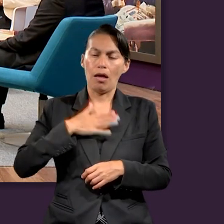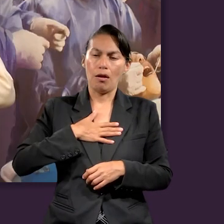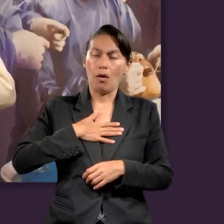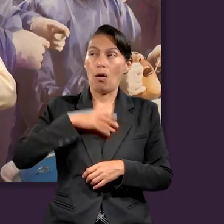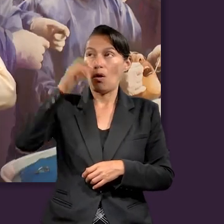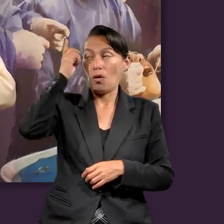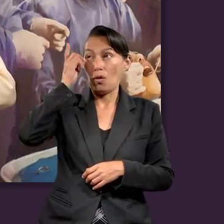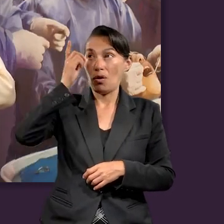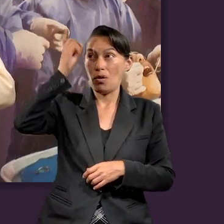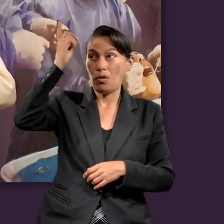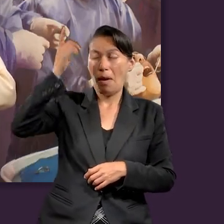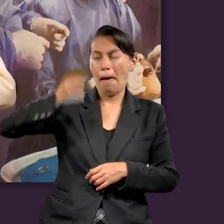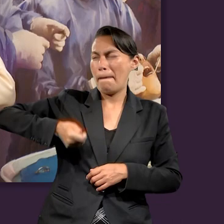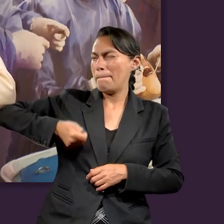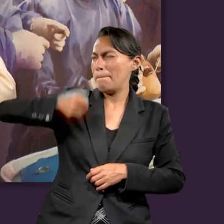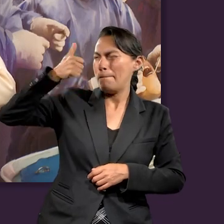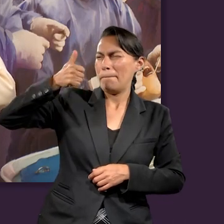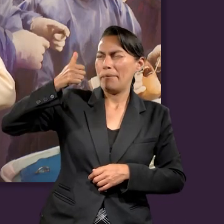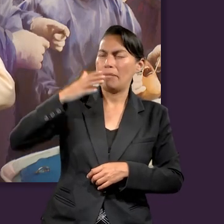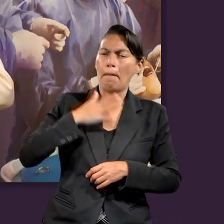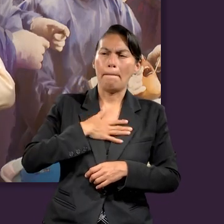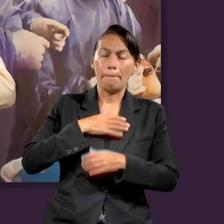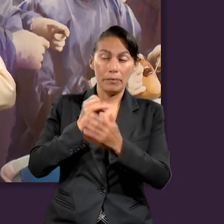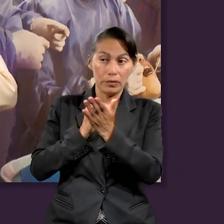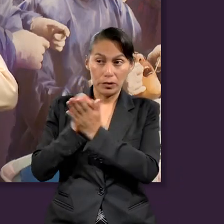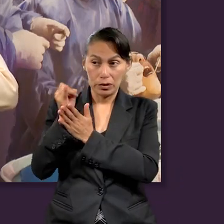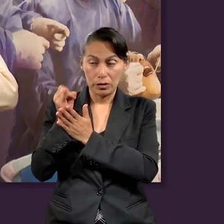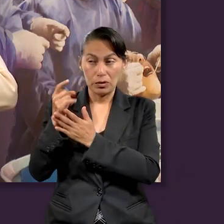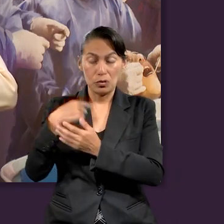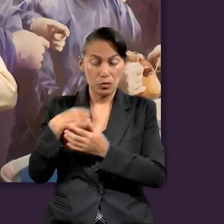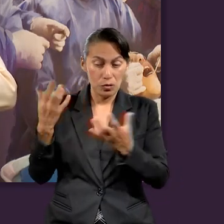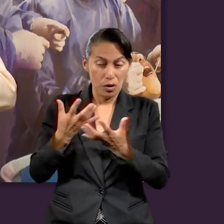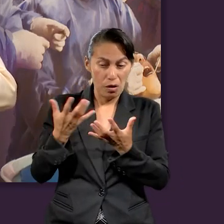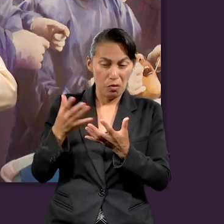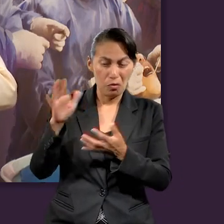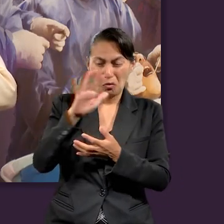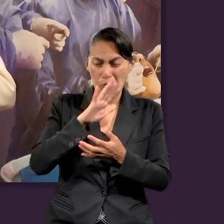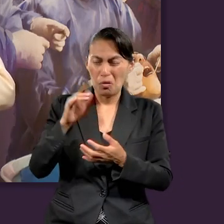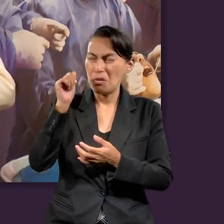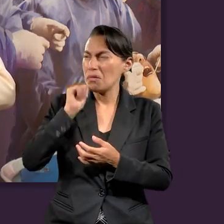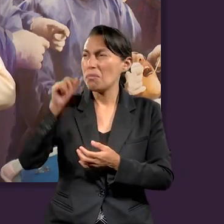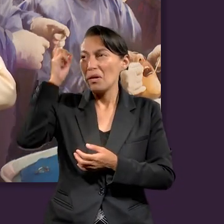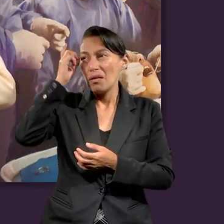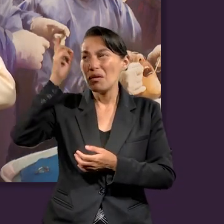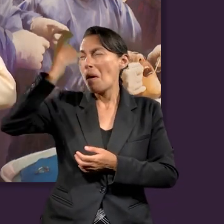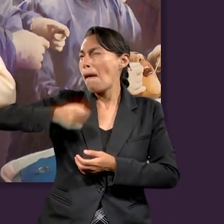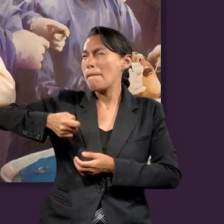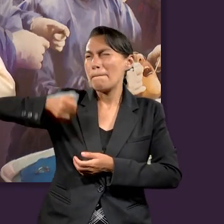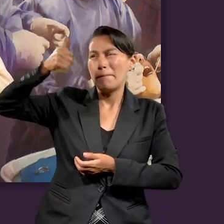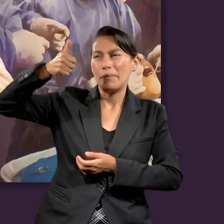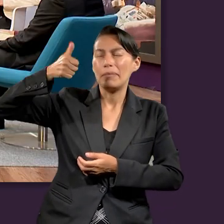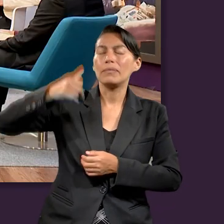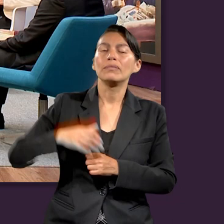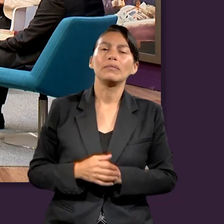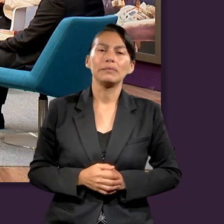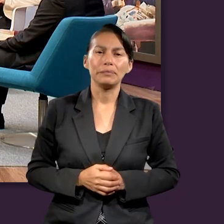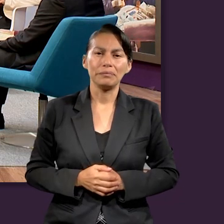Me quedo con poner a Dios como prioridad en mi vida, en mis decisiones y en todo lo que yo haga.